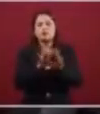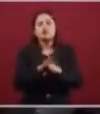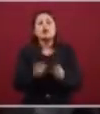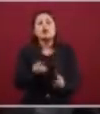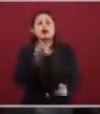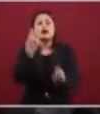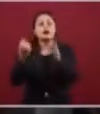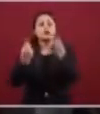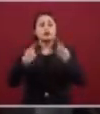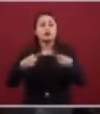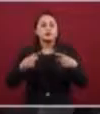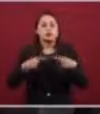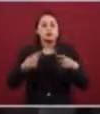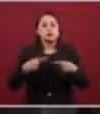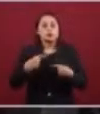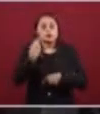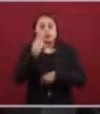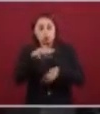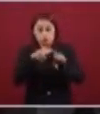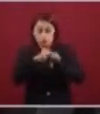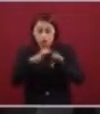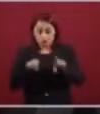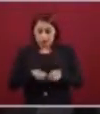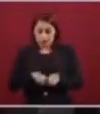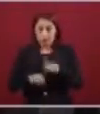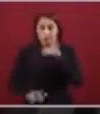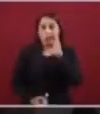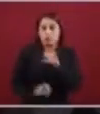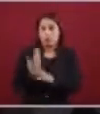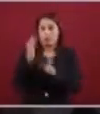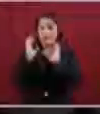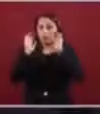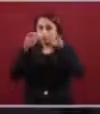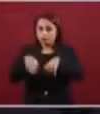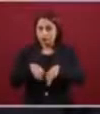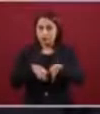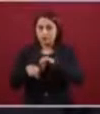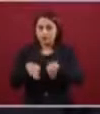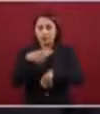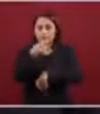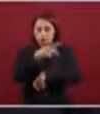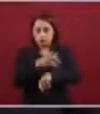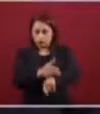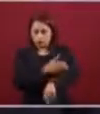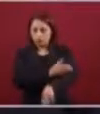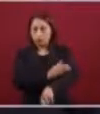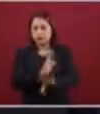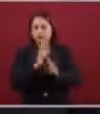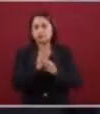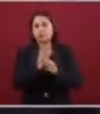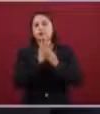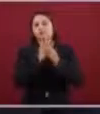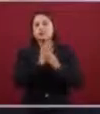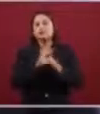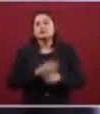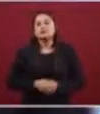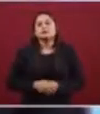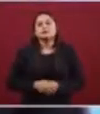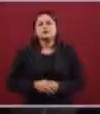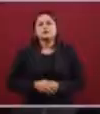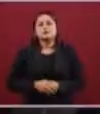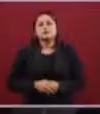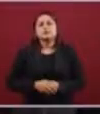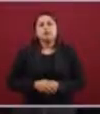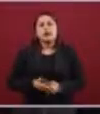gente de tu equipo, ¿no? La gente que llegó, que tú llamas colegas. Y cuando revisamos, digamos, la información de Notimex, que hemos